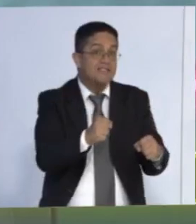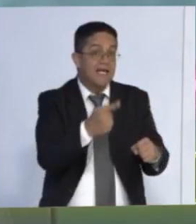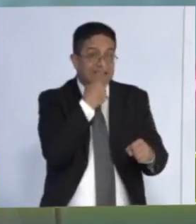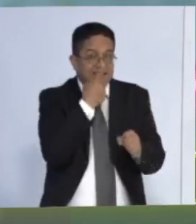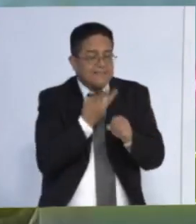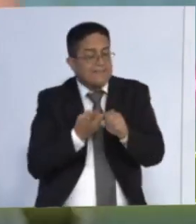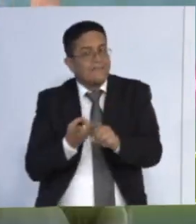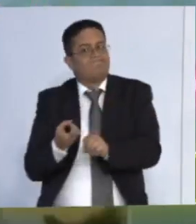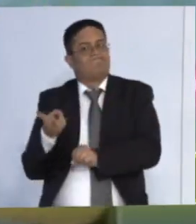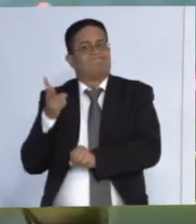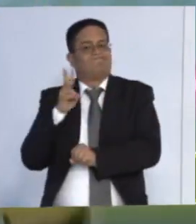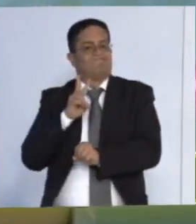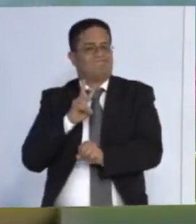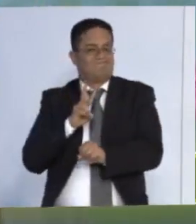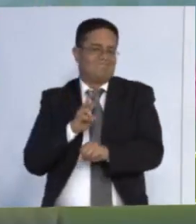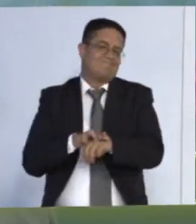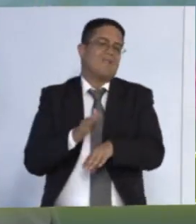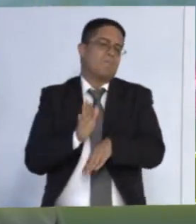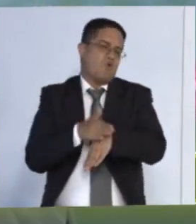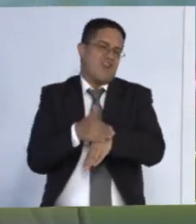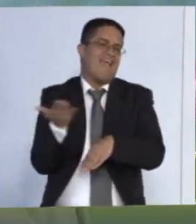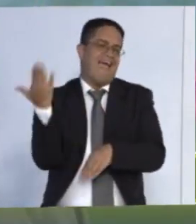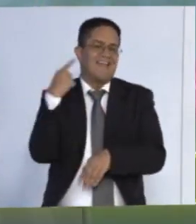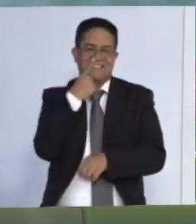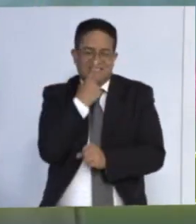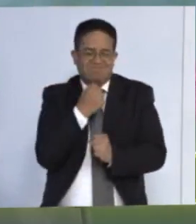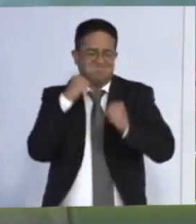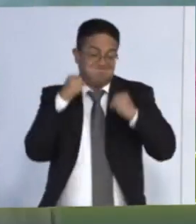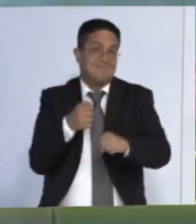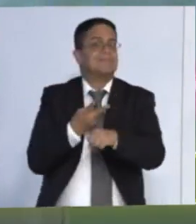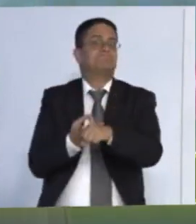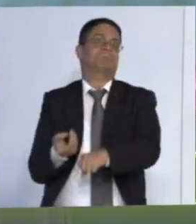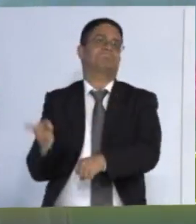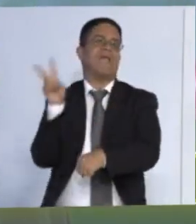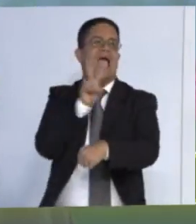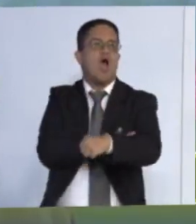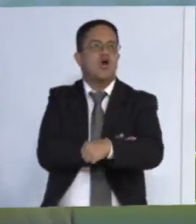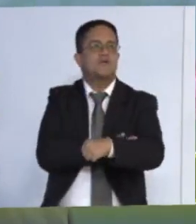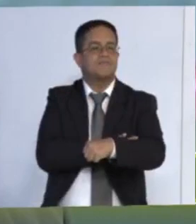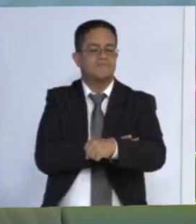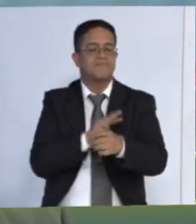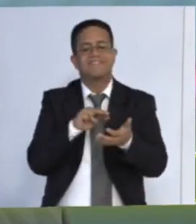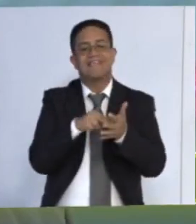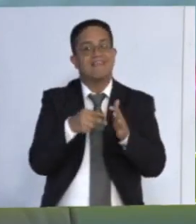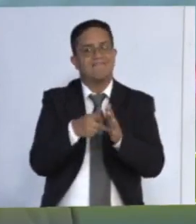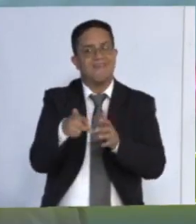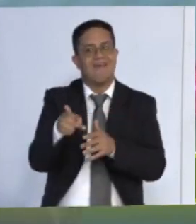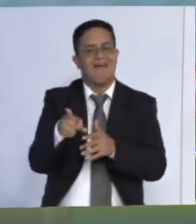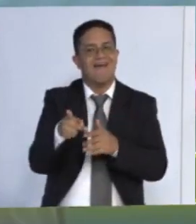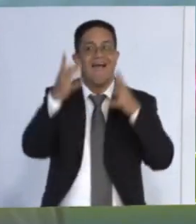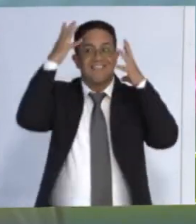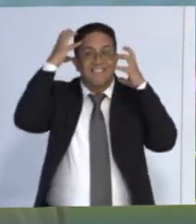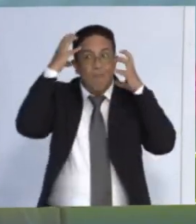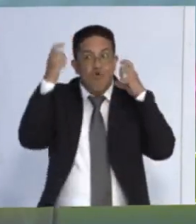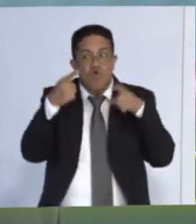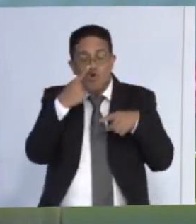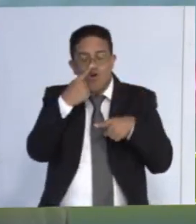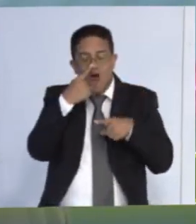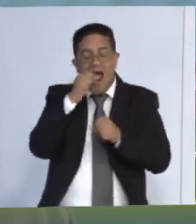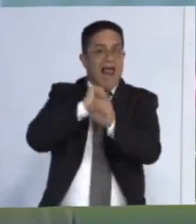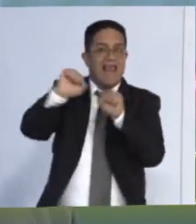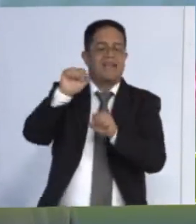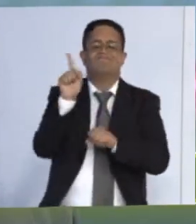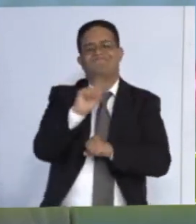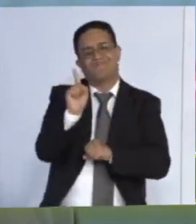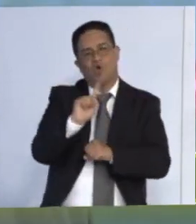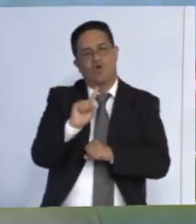una persona que ya previamente está inflamada la va a poner peor. Entonces es muy probable que no sea alérgica directamente a esto, sino que sea alérgico a otro elemento que hay que